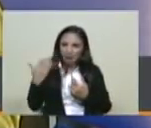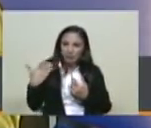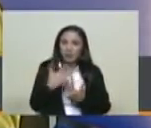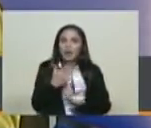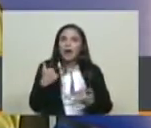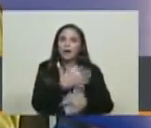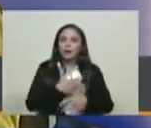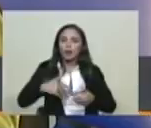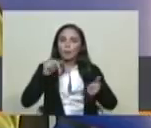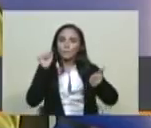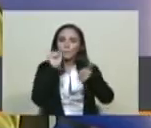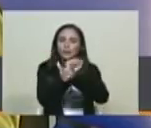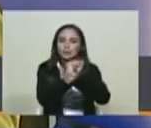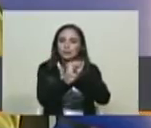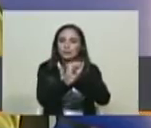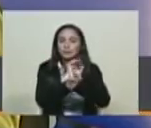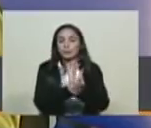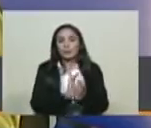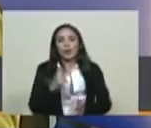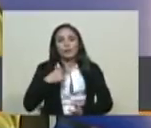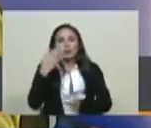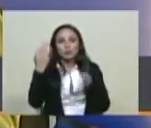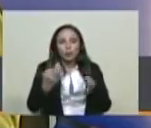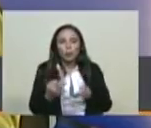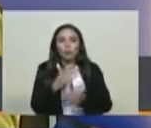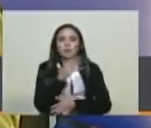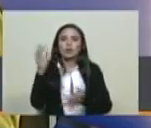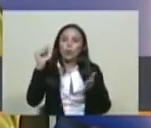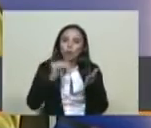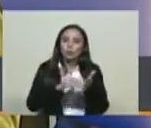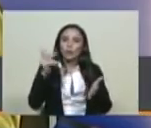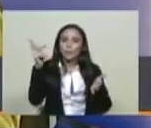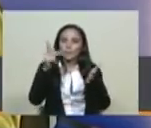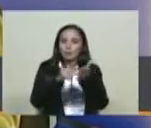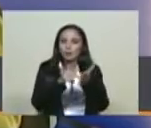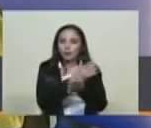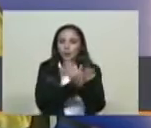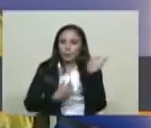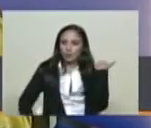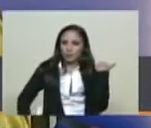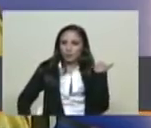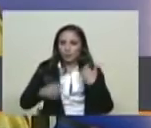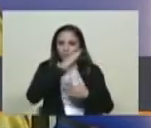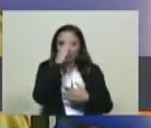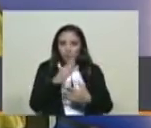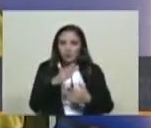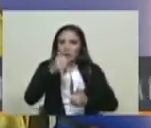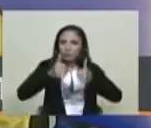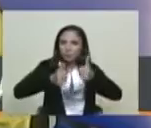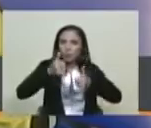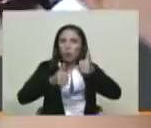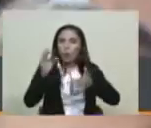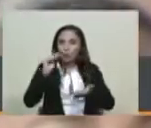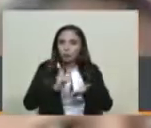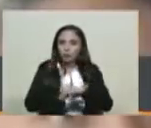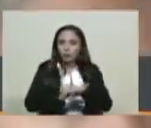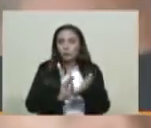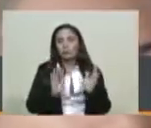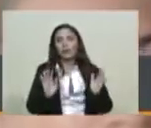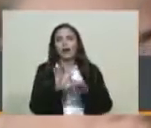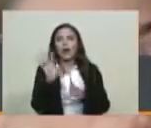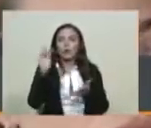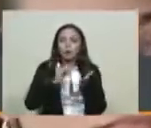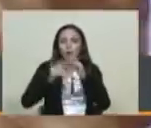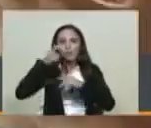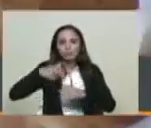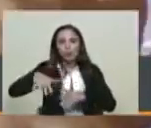candidato, seguro que el pueblo de Brasil lo haría nuevamente presidente de la República Federativa do Brasil.